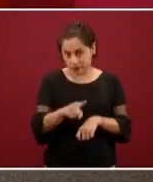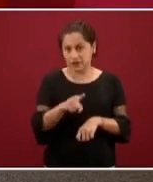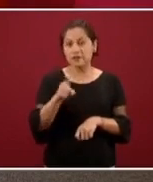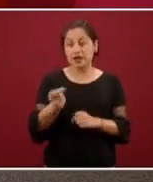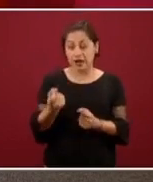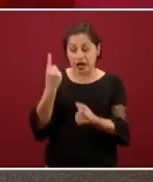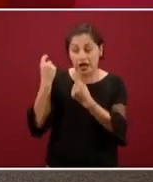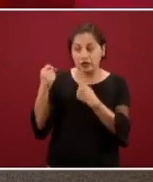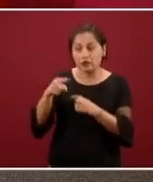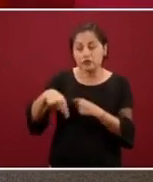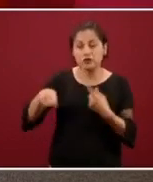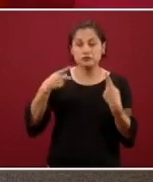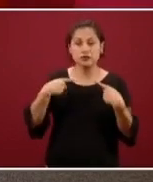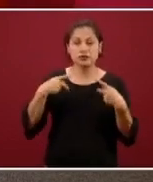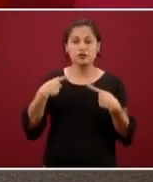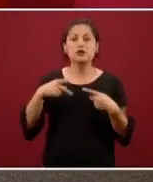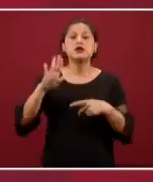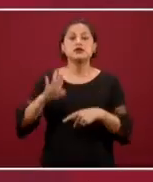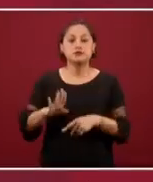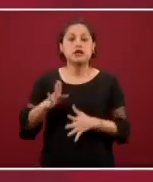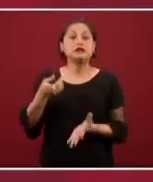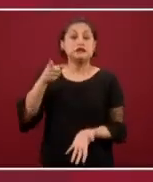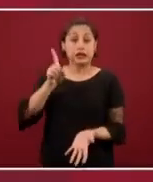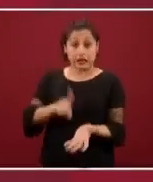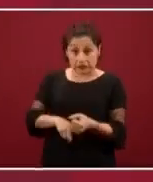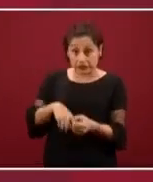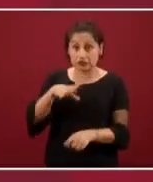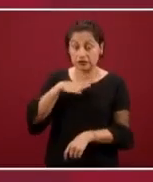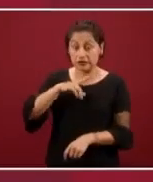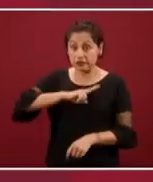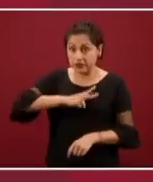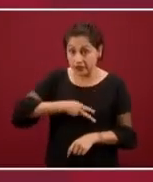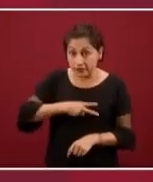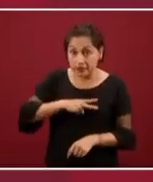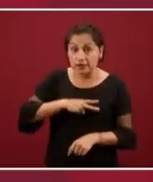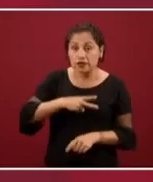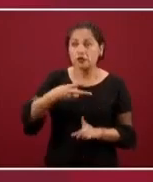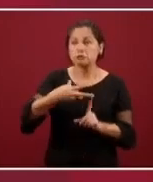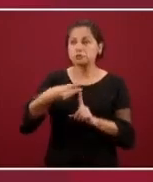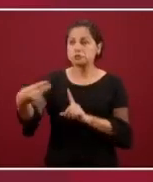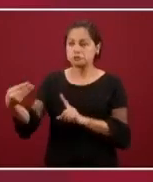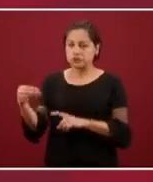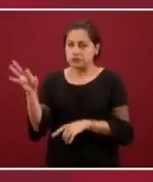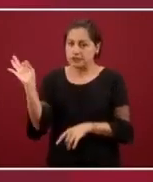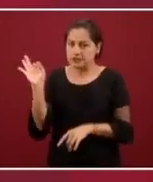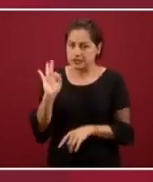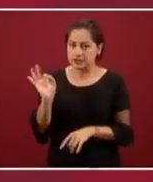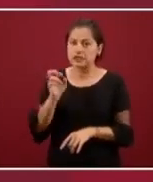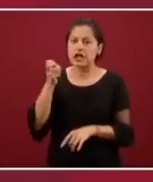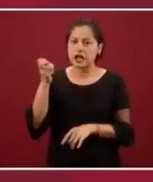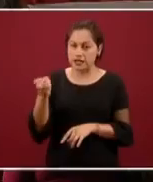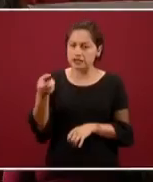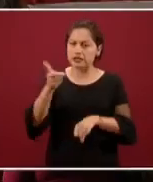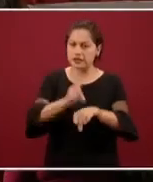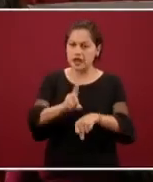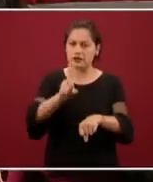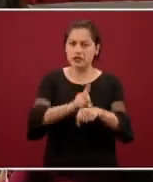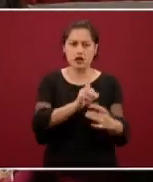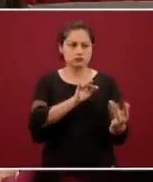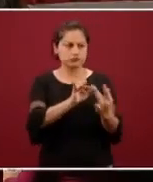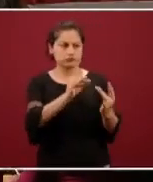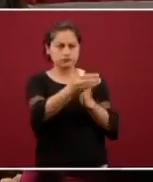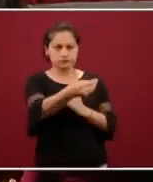portadores. Y bueno, todos estos datos también se desglosan y se comunican de forma diaria en nuestro comunicado diario también.